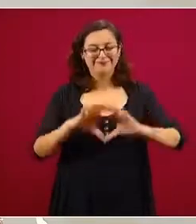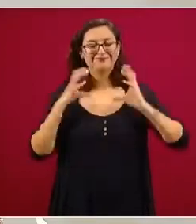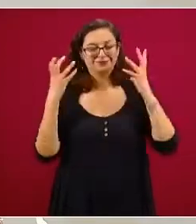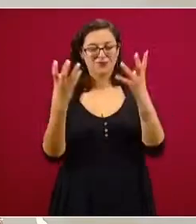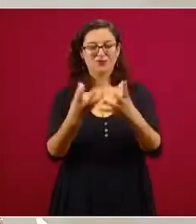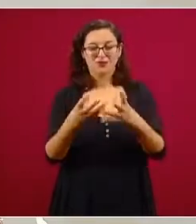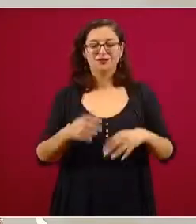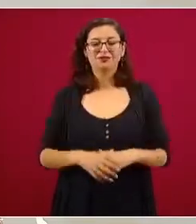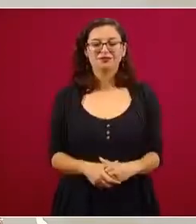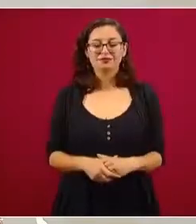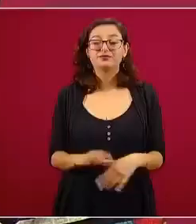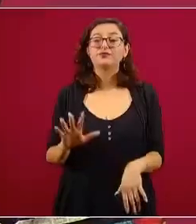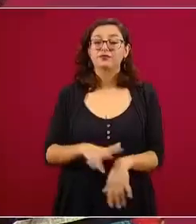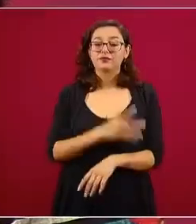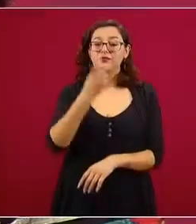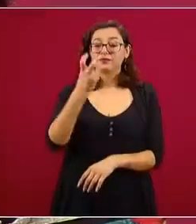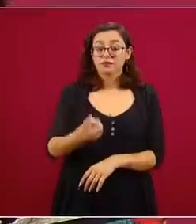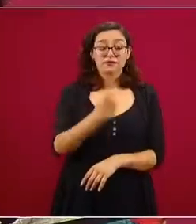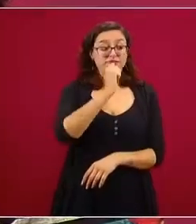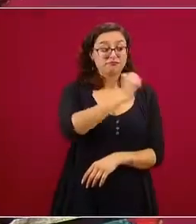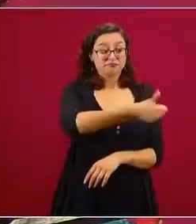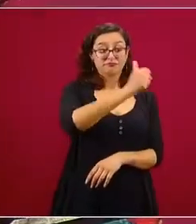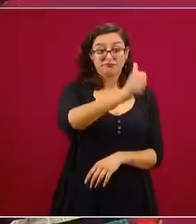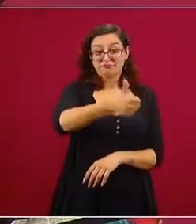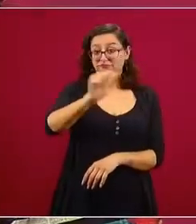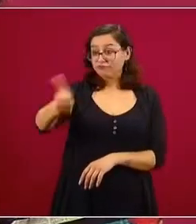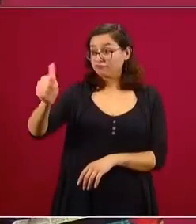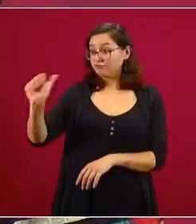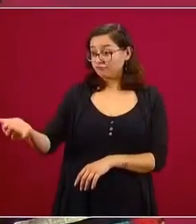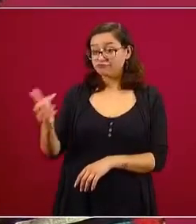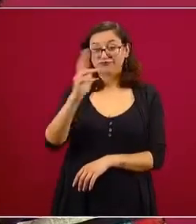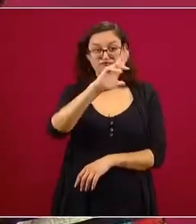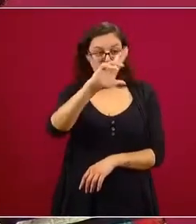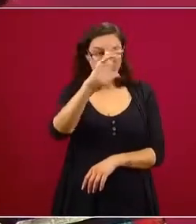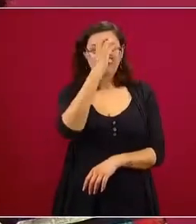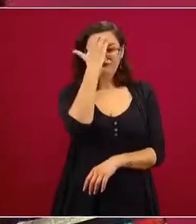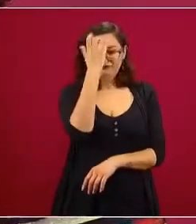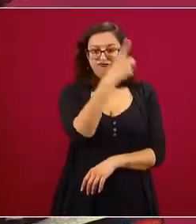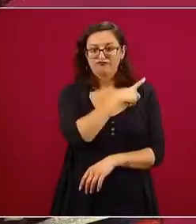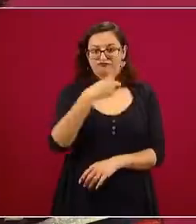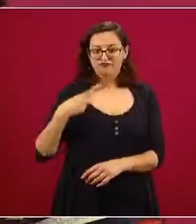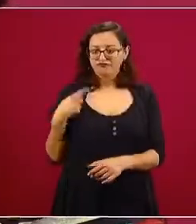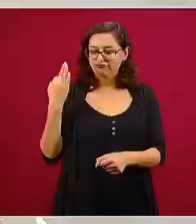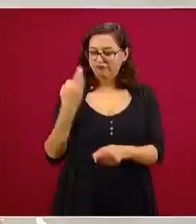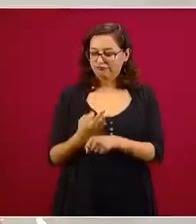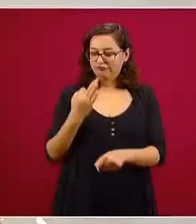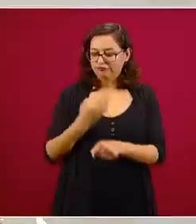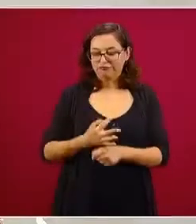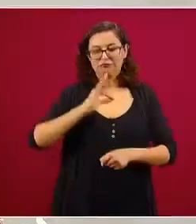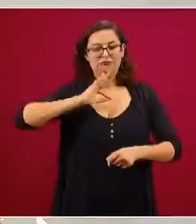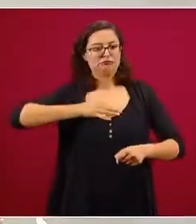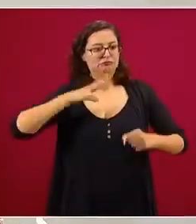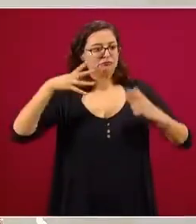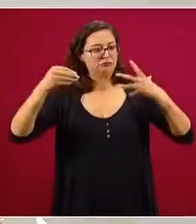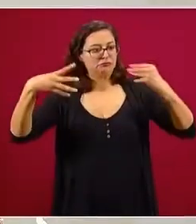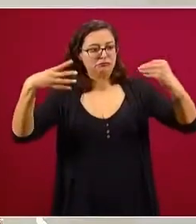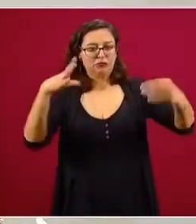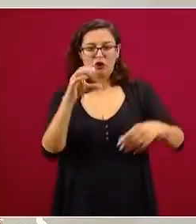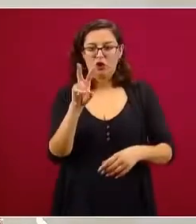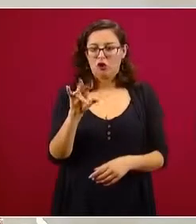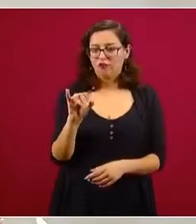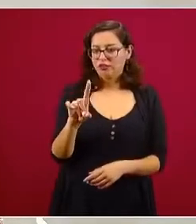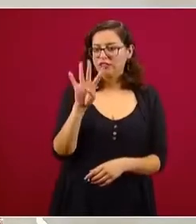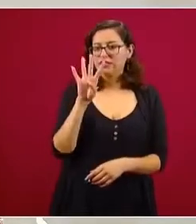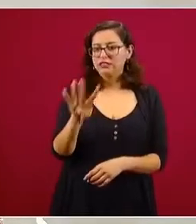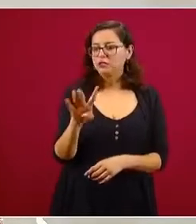Es importante reconocer a cada una de nuestros colegas en la primera línea de atención ante COVID-19, desde el trabajo en las áreas de toma